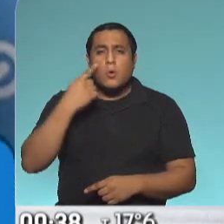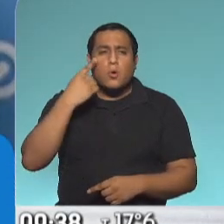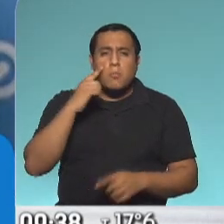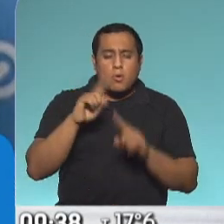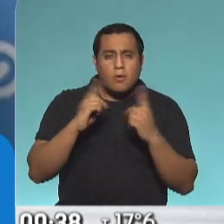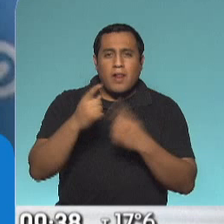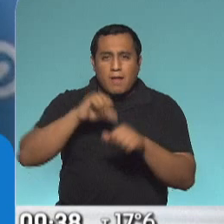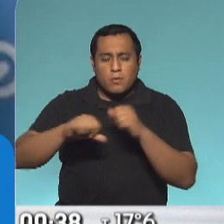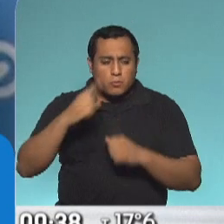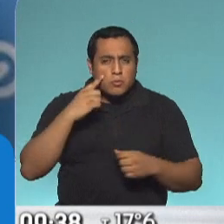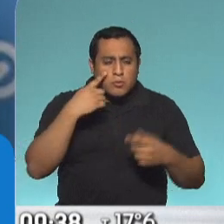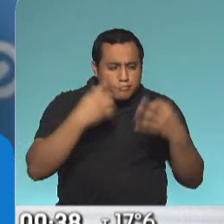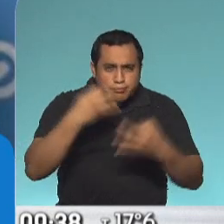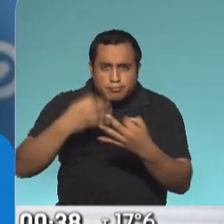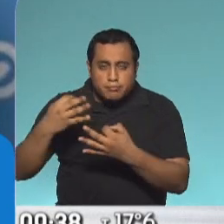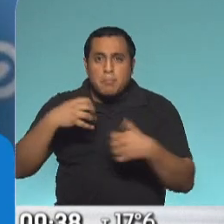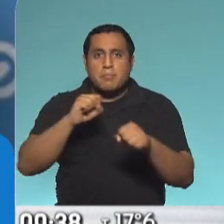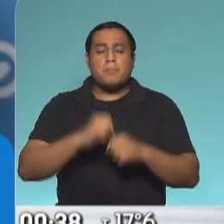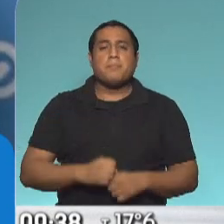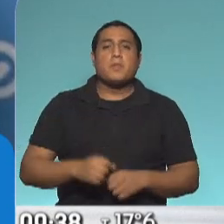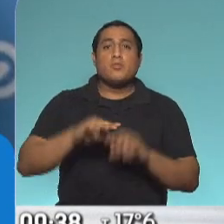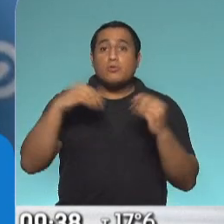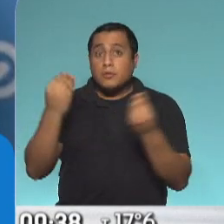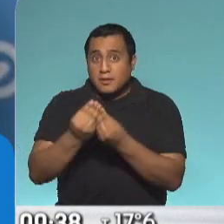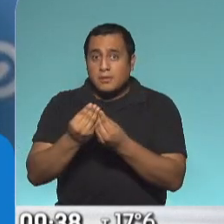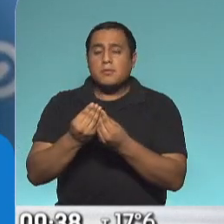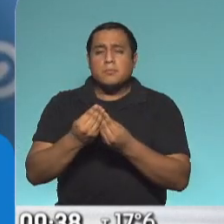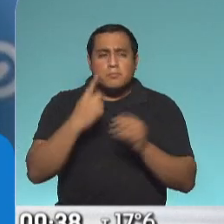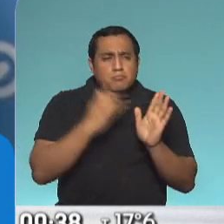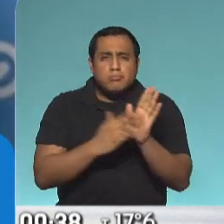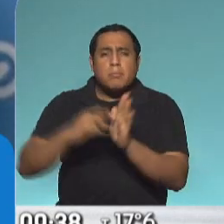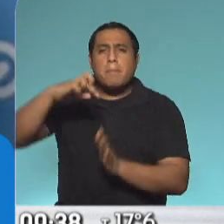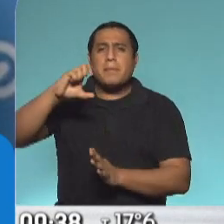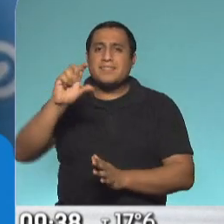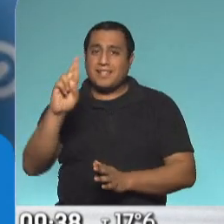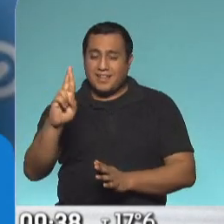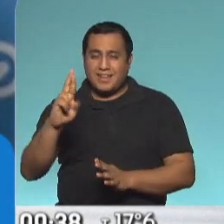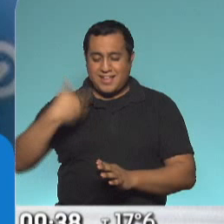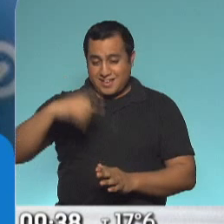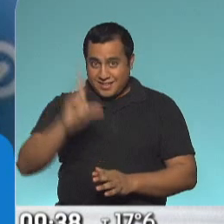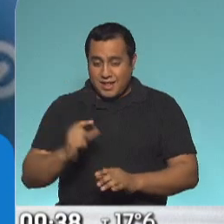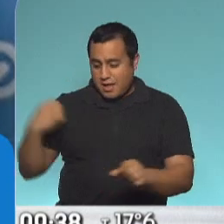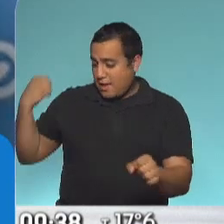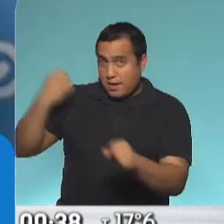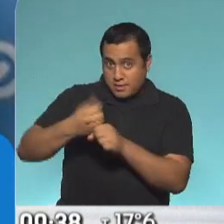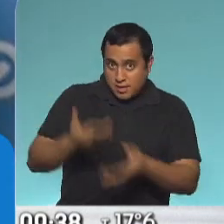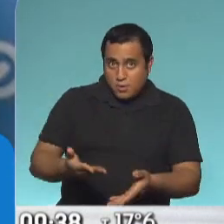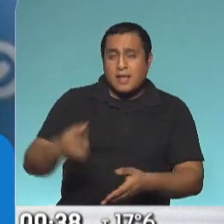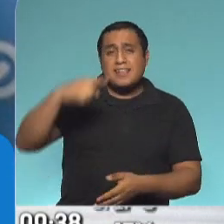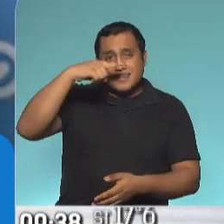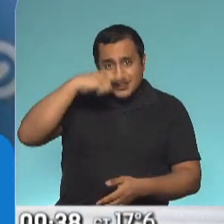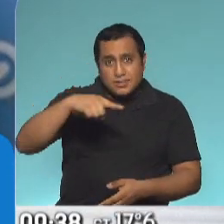de laboratorio informamos que la cantidad total de tests de pcr que se han realizado en el país hasta la fecha son